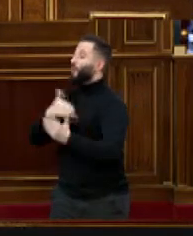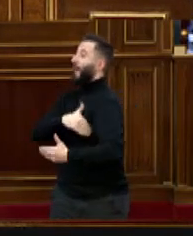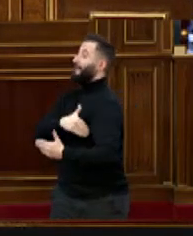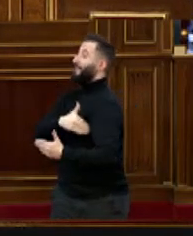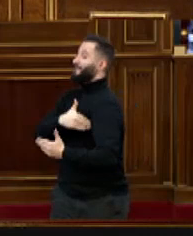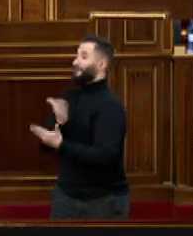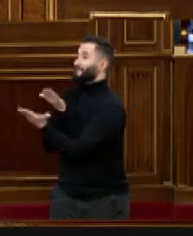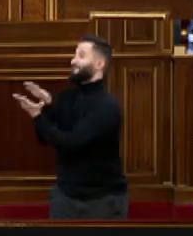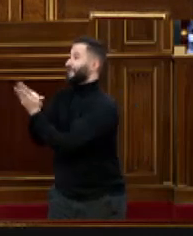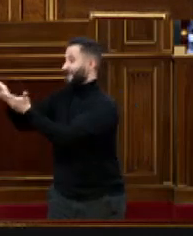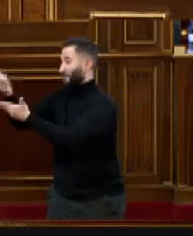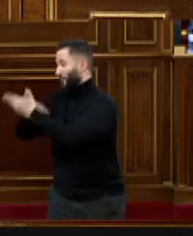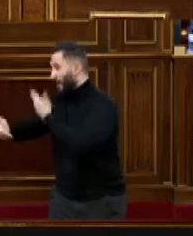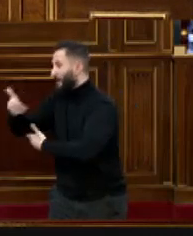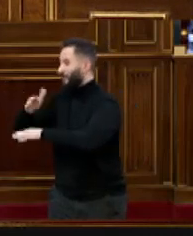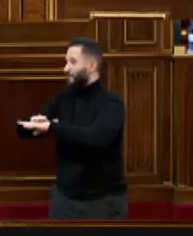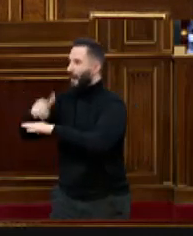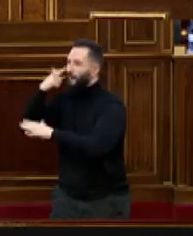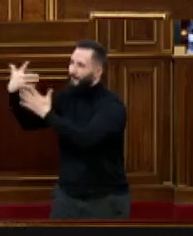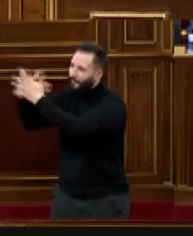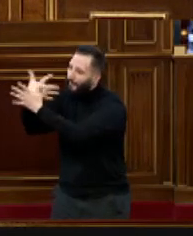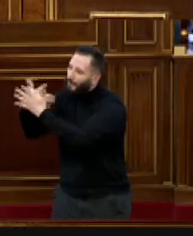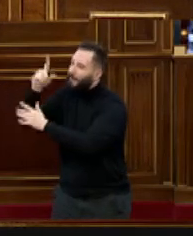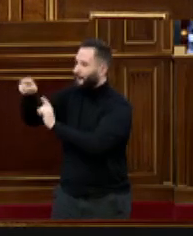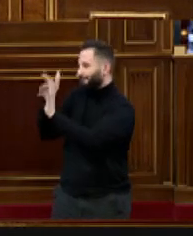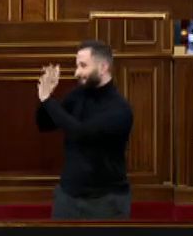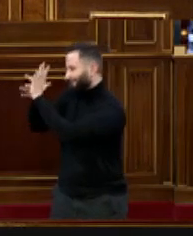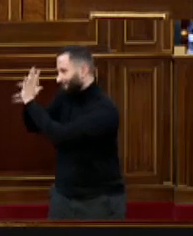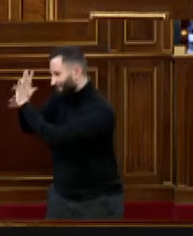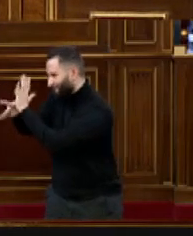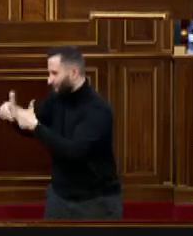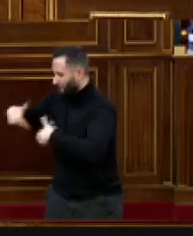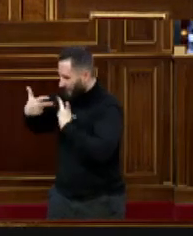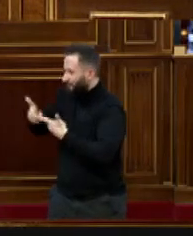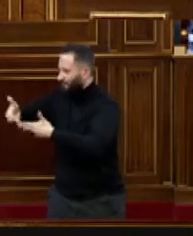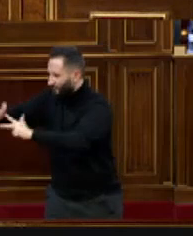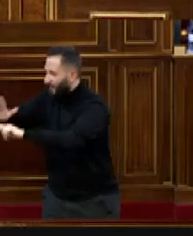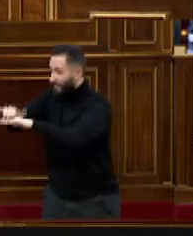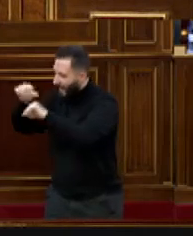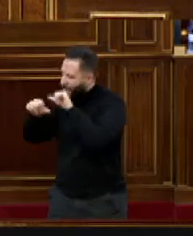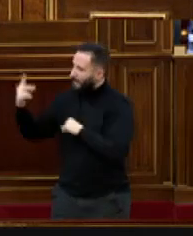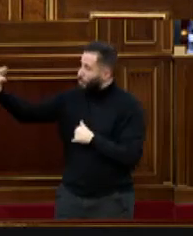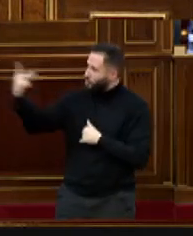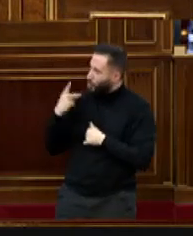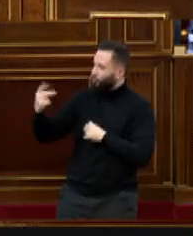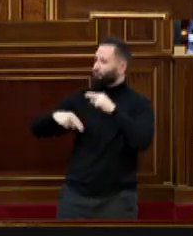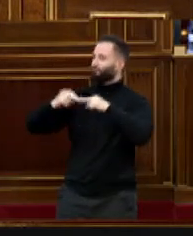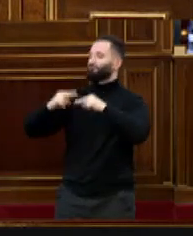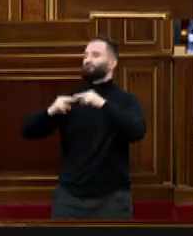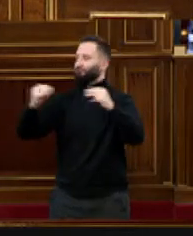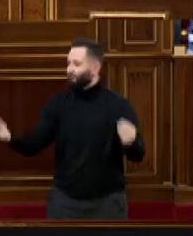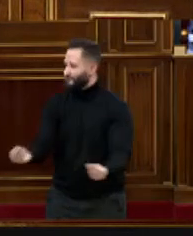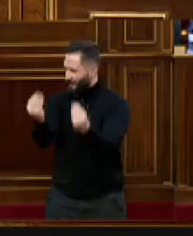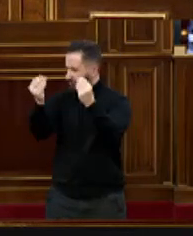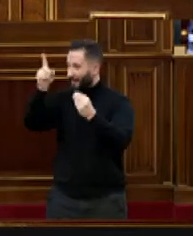académico para que para que nos ayuden también a poder explicar y a poder poder construir esto también y poder explicarlo no y hacer también